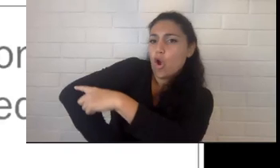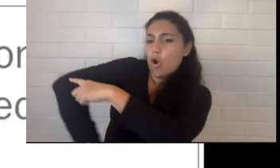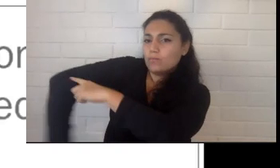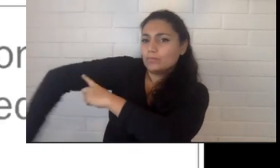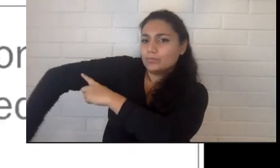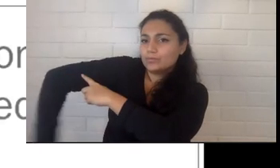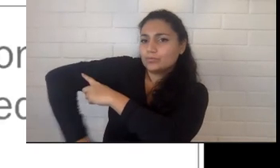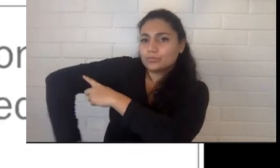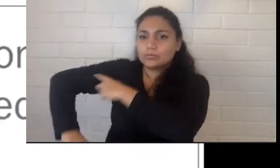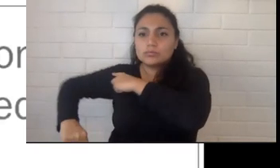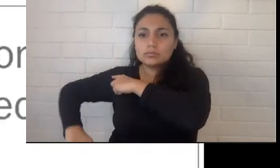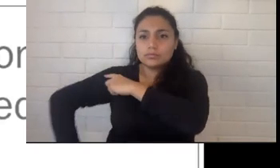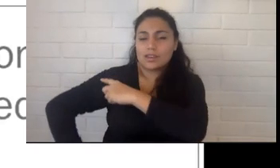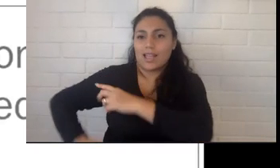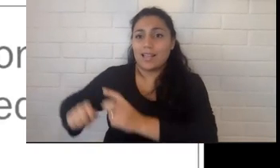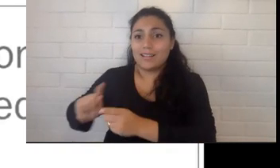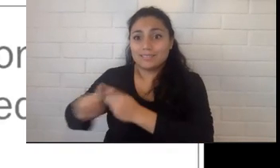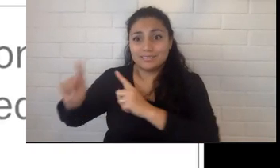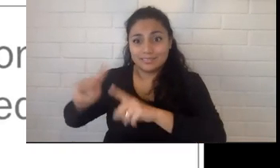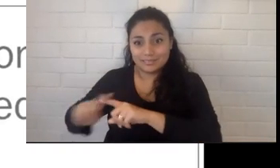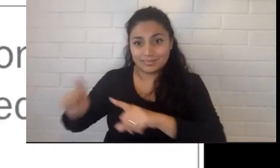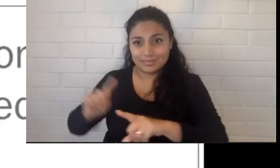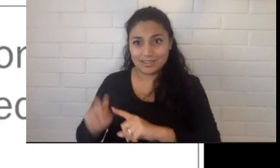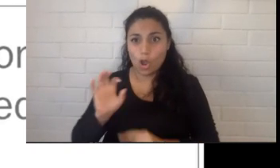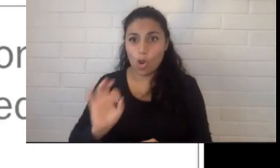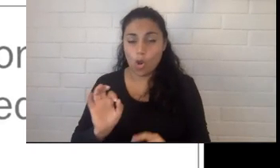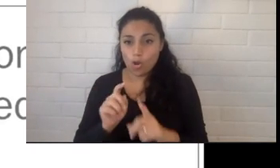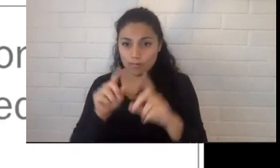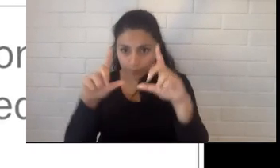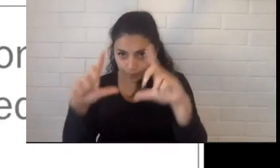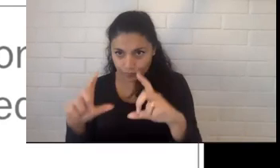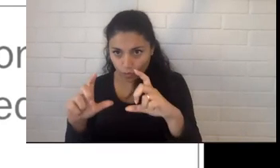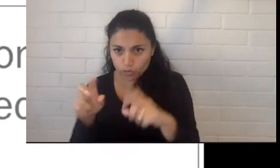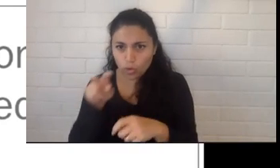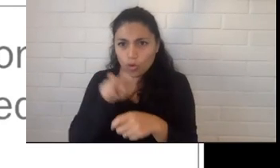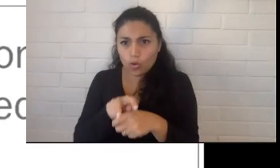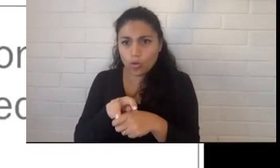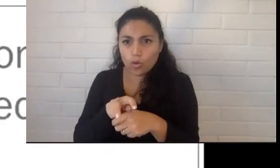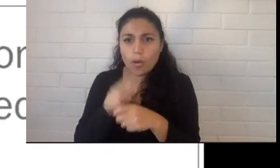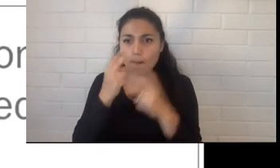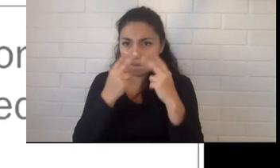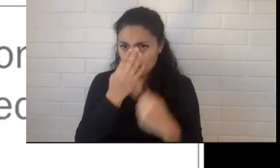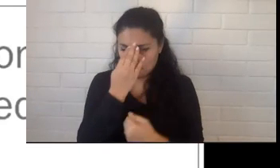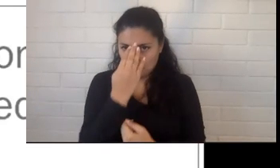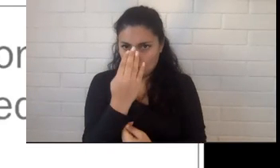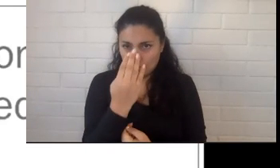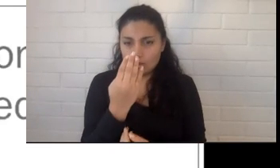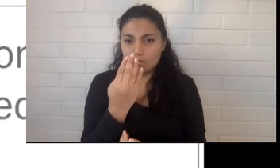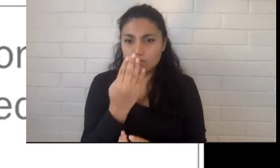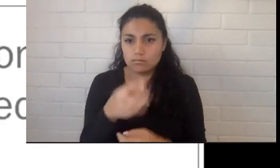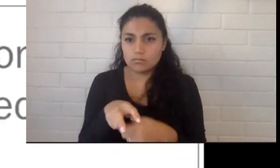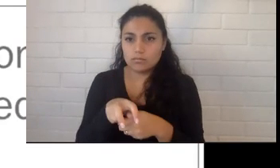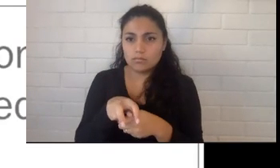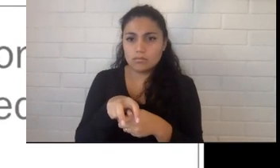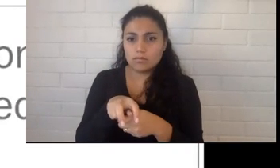posiciones, ¿ya? O, por ejemplo, en esta imagen que estamos viendo, donde la persona se encuentra sentada, mirando de frente, y vemos que se